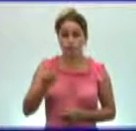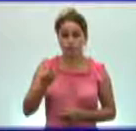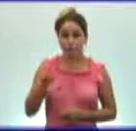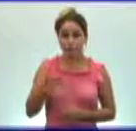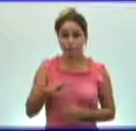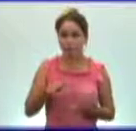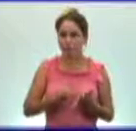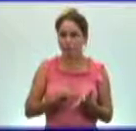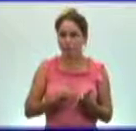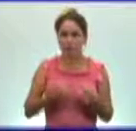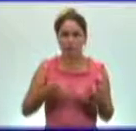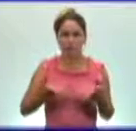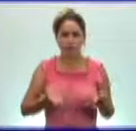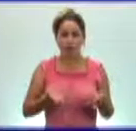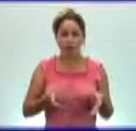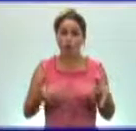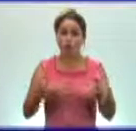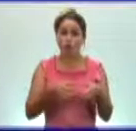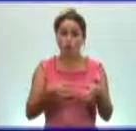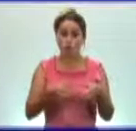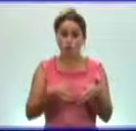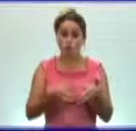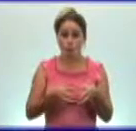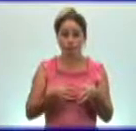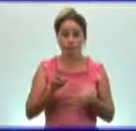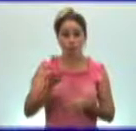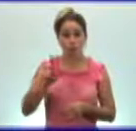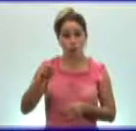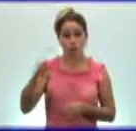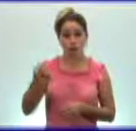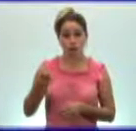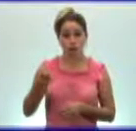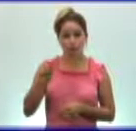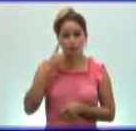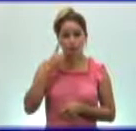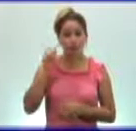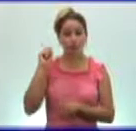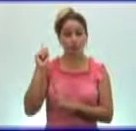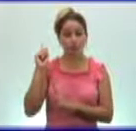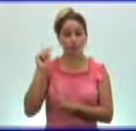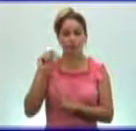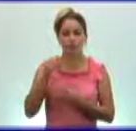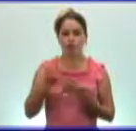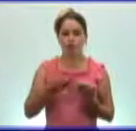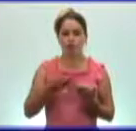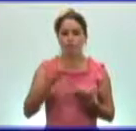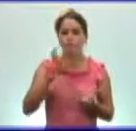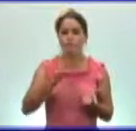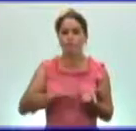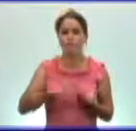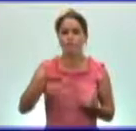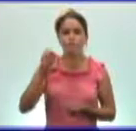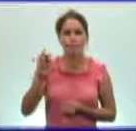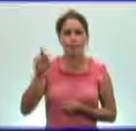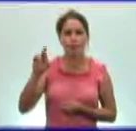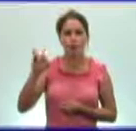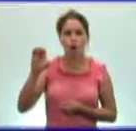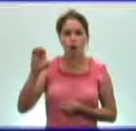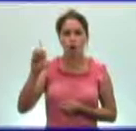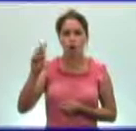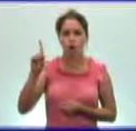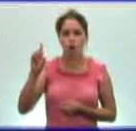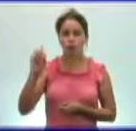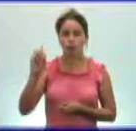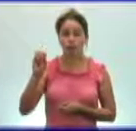planteaba el grupo, nos referíamos al grupo 2A o grupo 2 del período 3. En el inciso B, el número